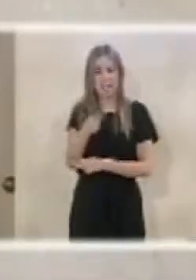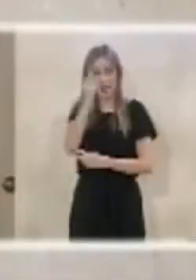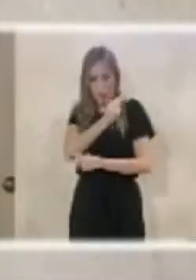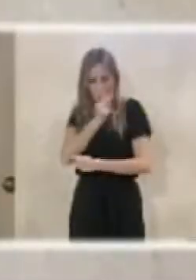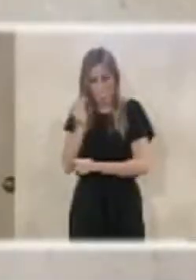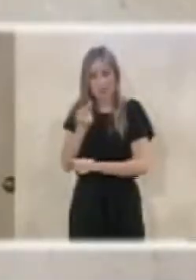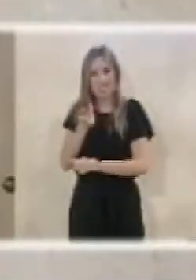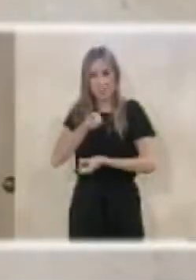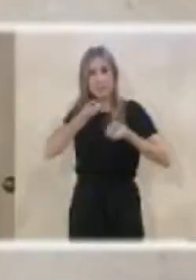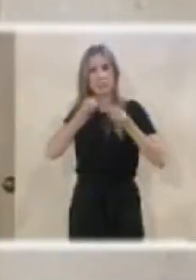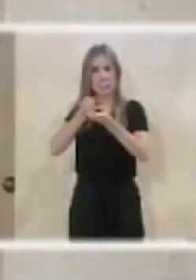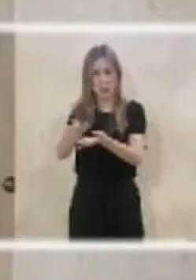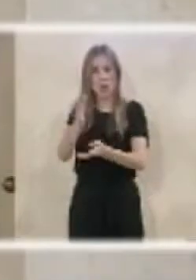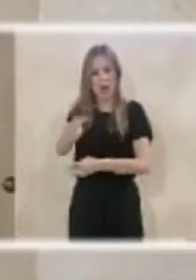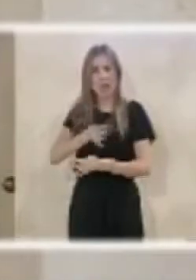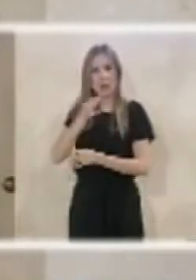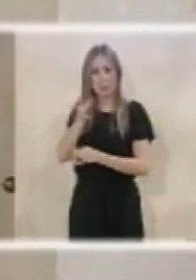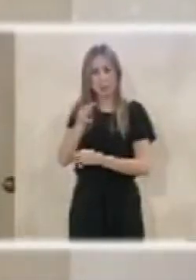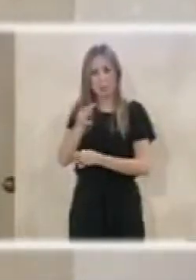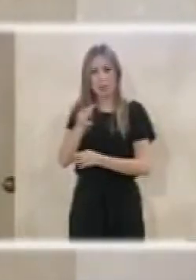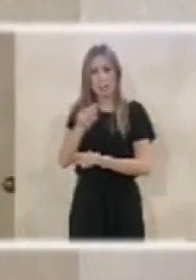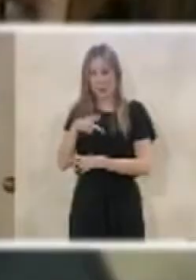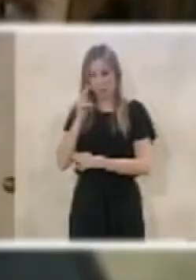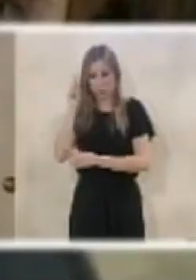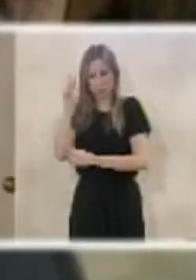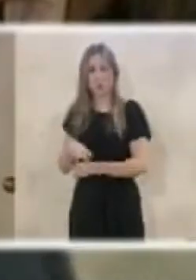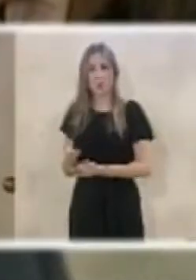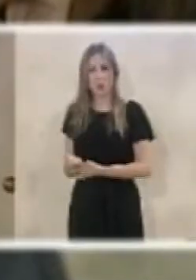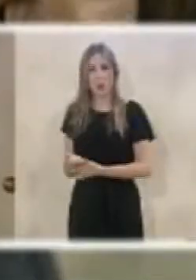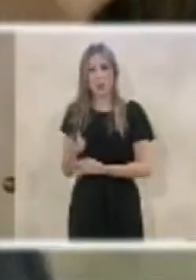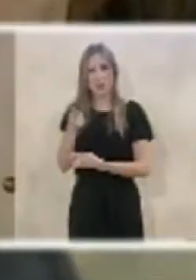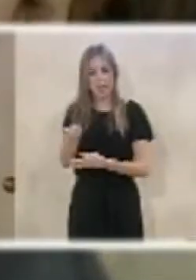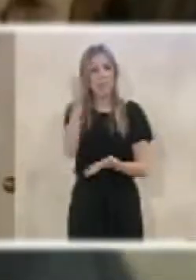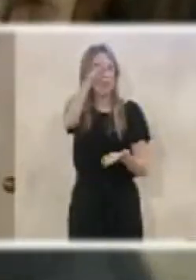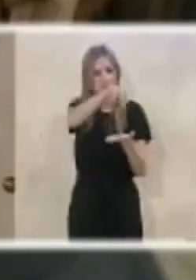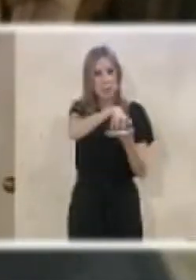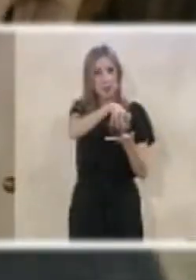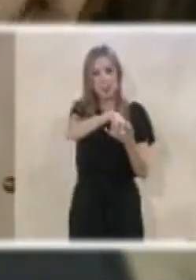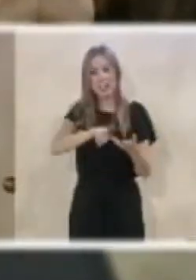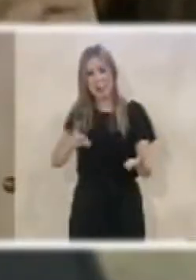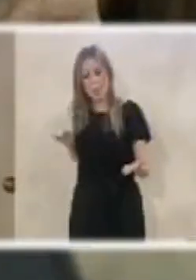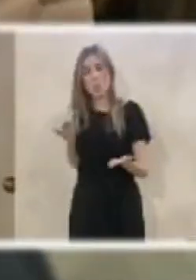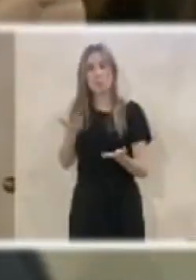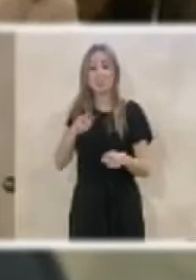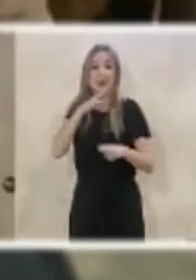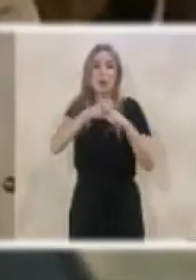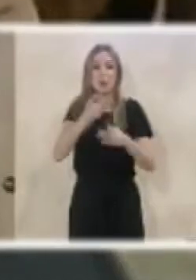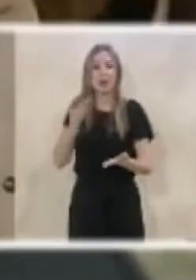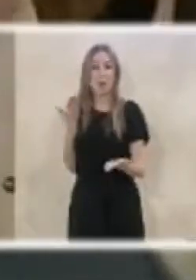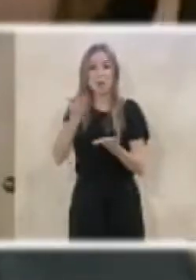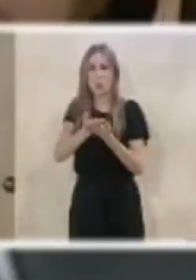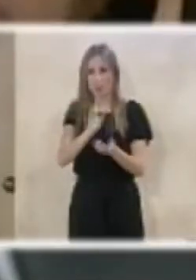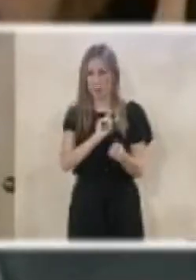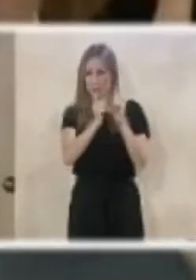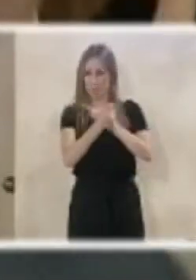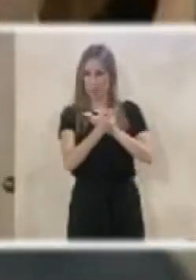promesa y le hicimos la confirmación de que, bueno, que desde el plenario se iba a presentar la propuesta para que